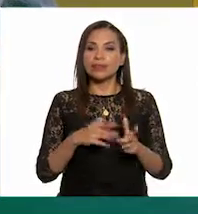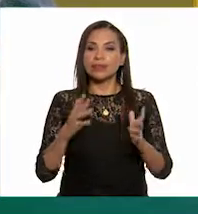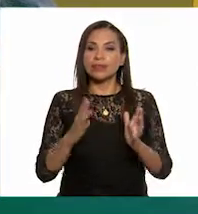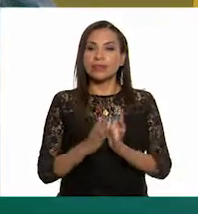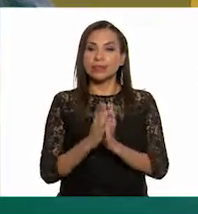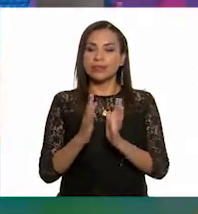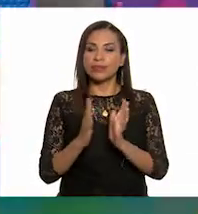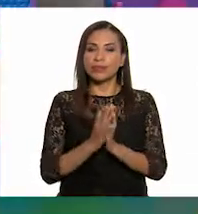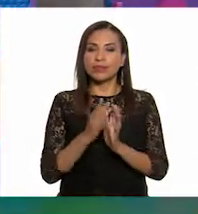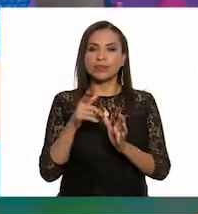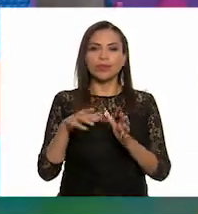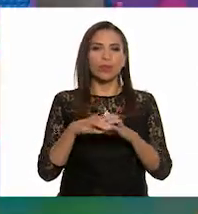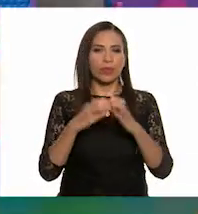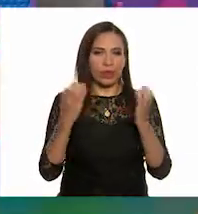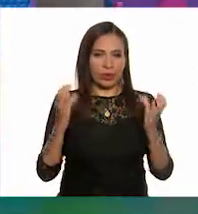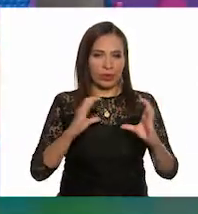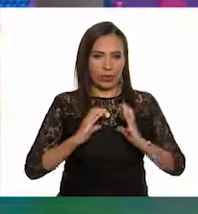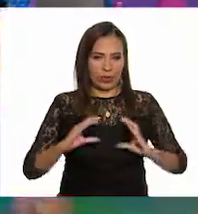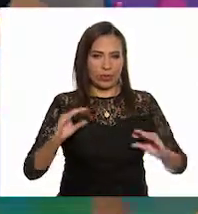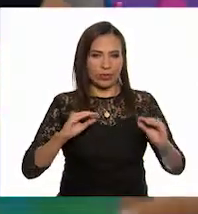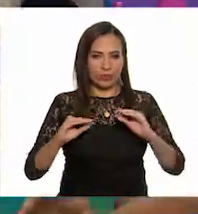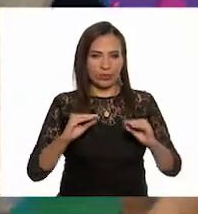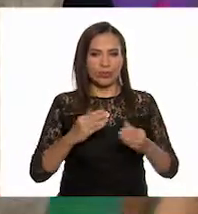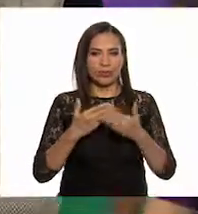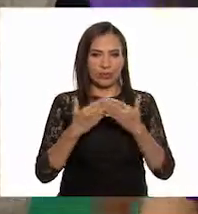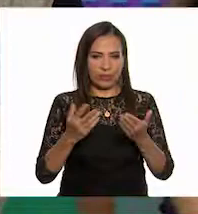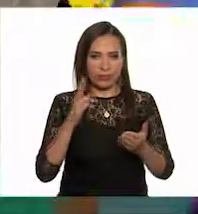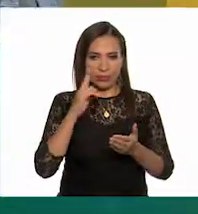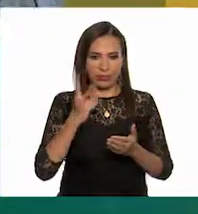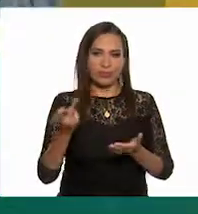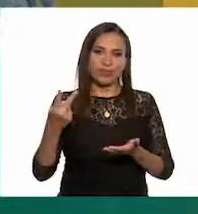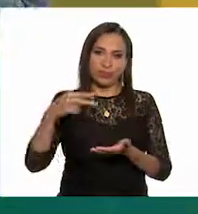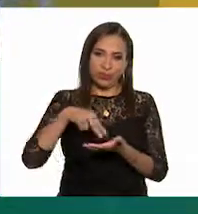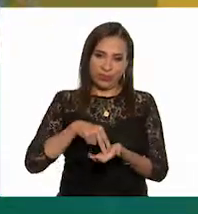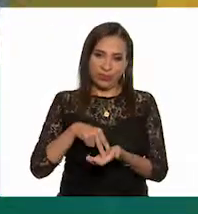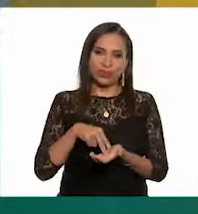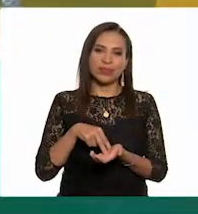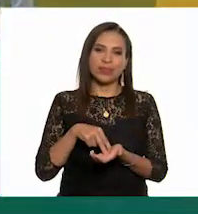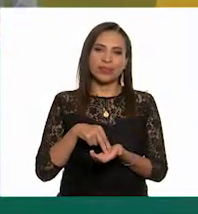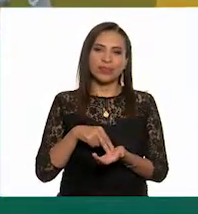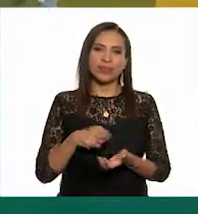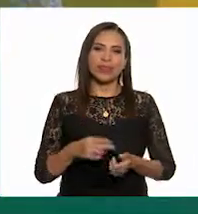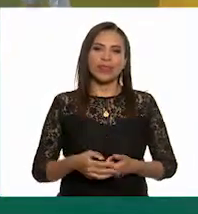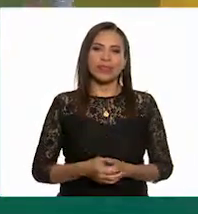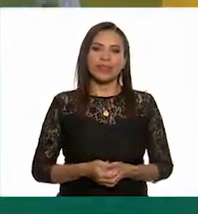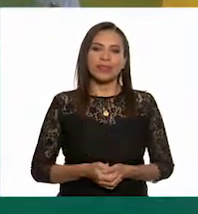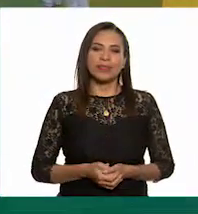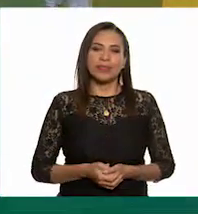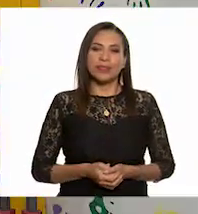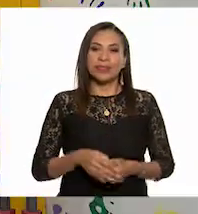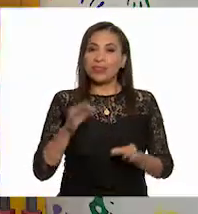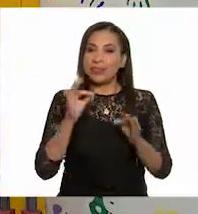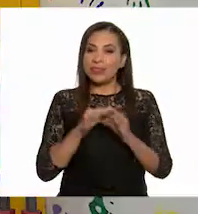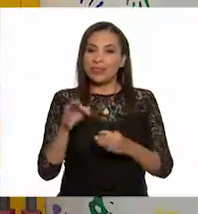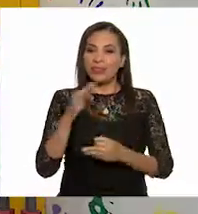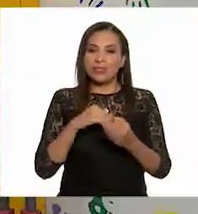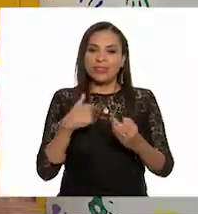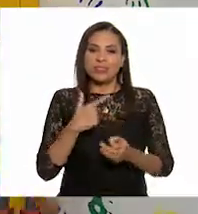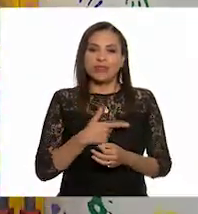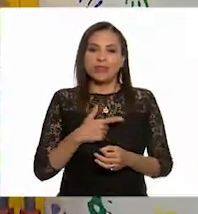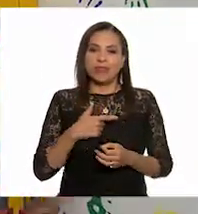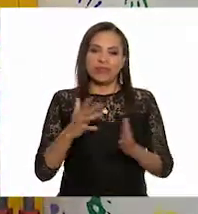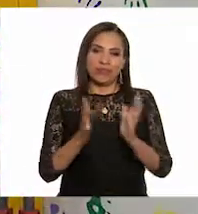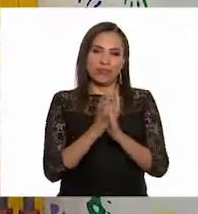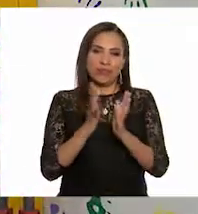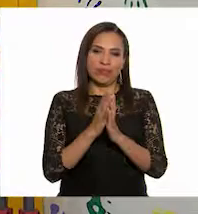participando en este cuento motor, ¿de acuerdo? Sí. Bueno, pues vamos a ponernos de pie. Sí, sí. Listo, todo el mundo. Me encanta